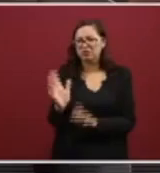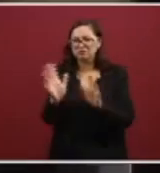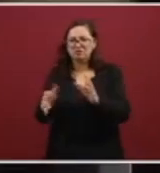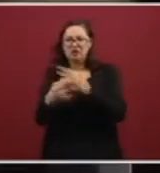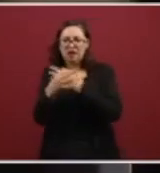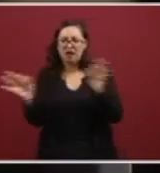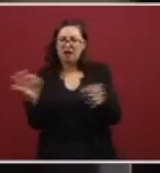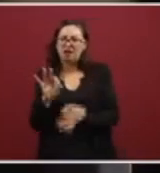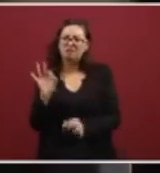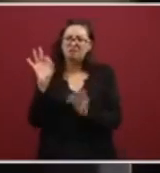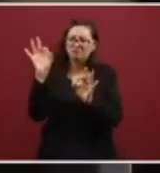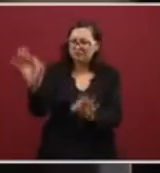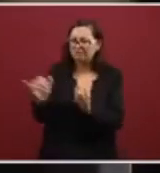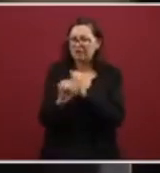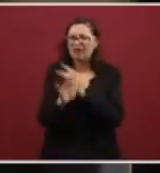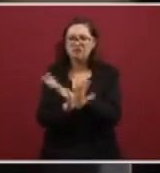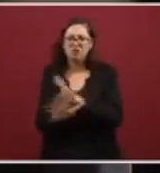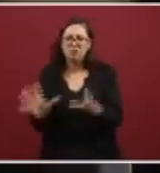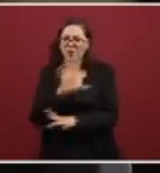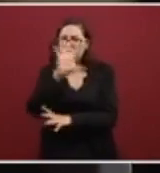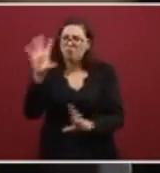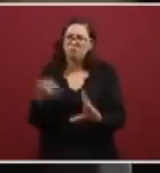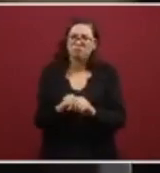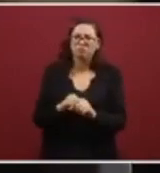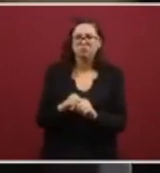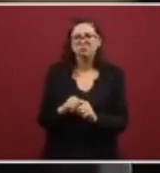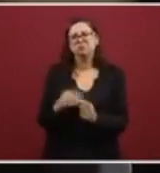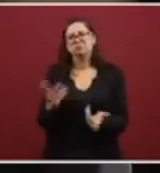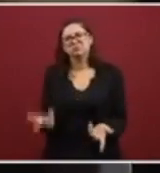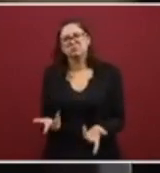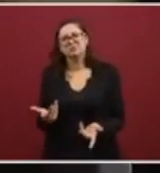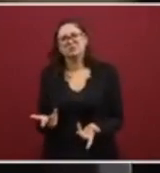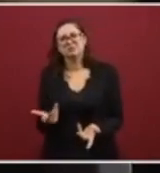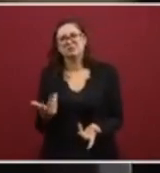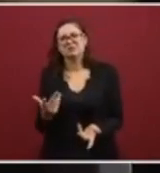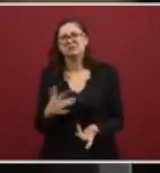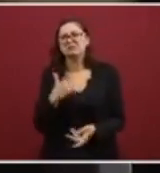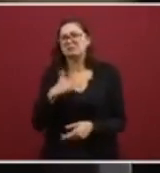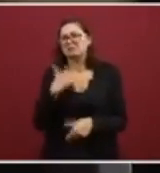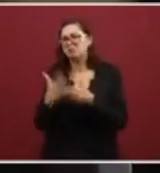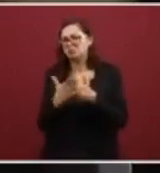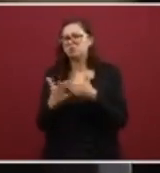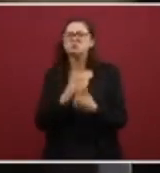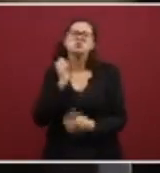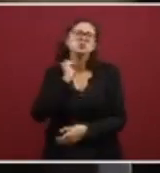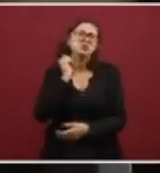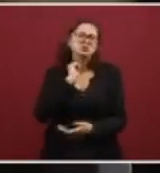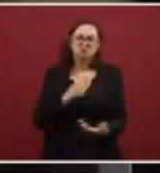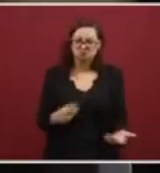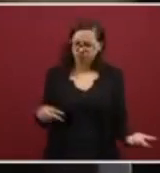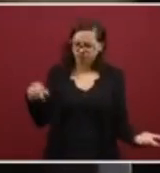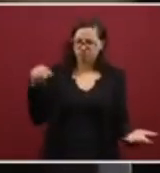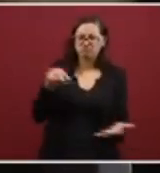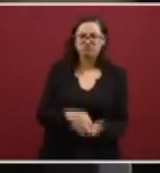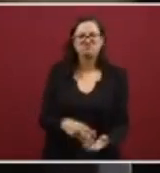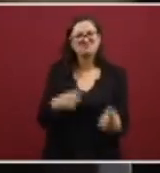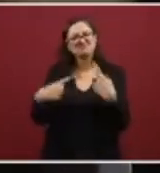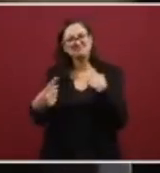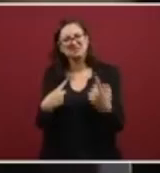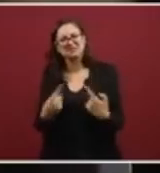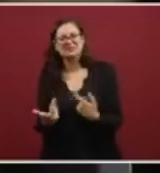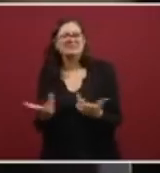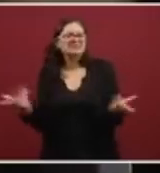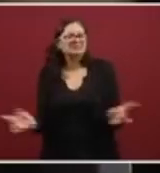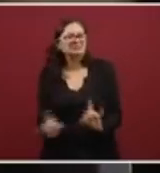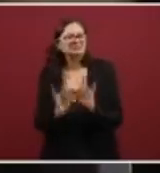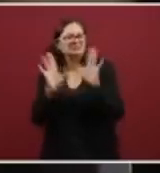dieron el documento, dio este informe ampliado, piden su comparecencia en el Senado, si ya hay alguna fecha. ¿Cómo lidiar con esta situación